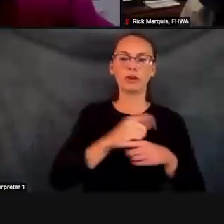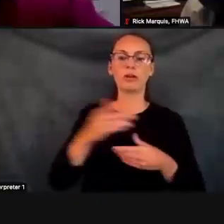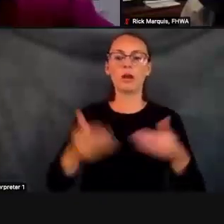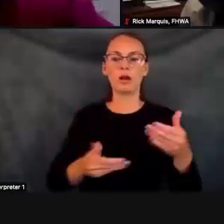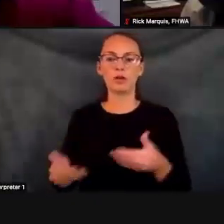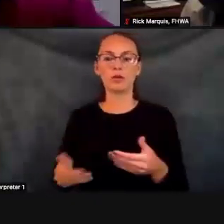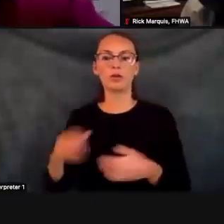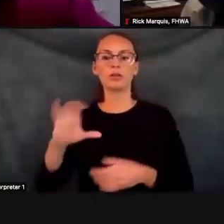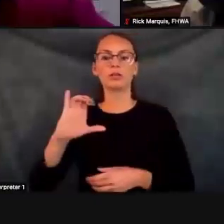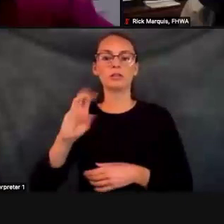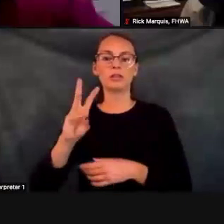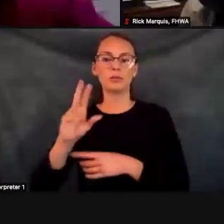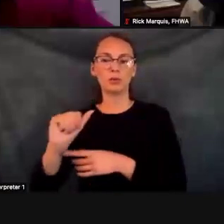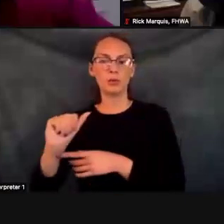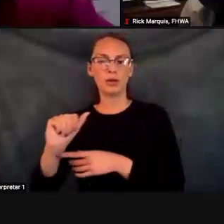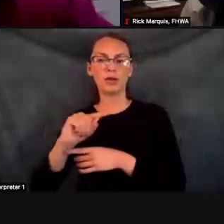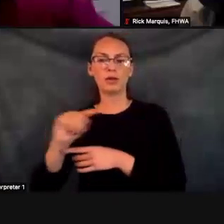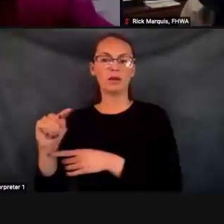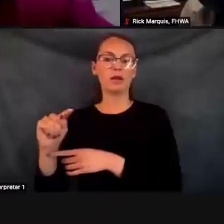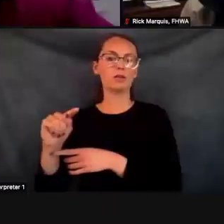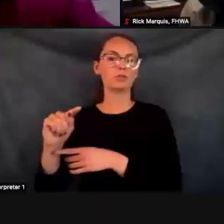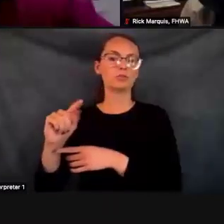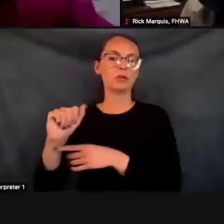contratación en el